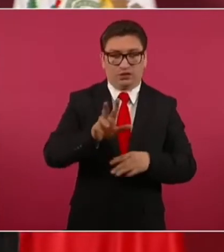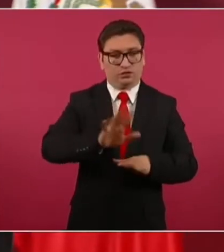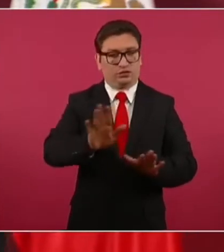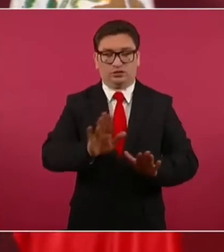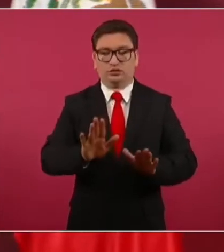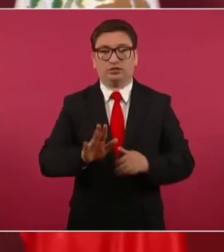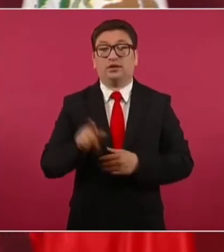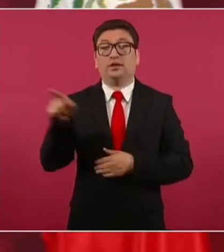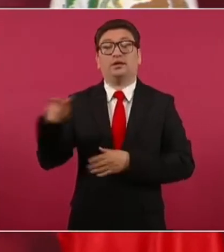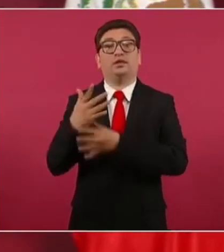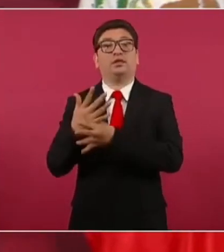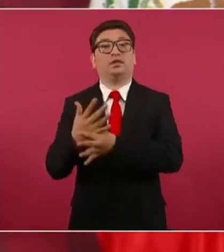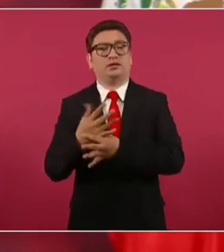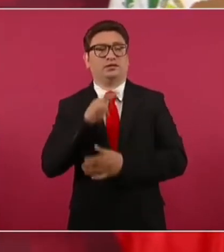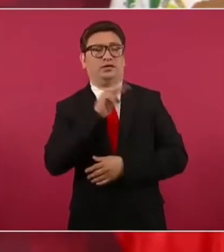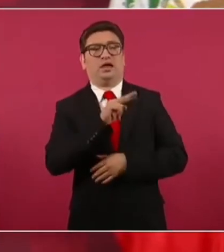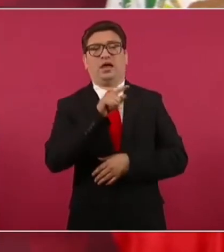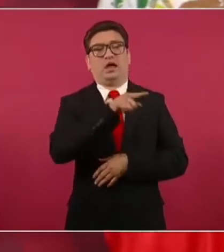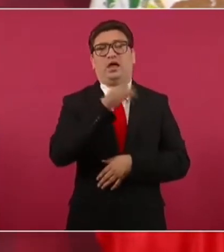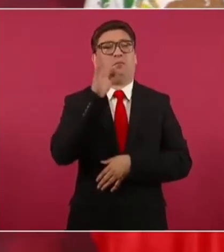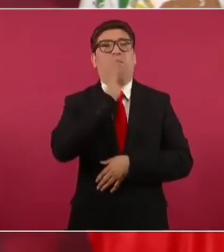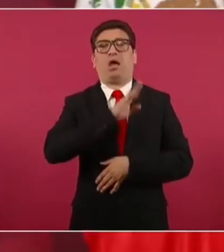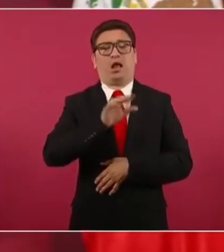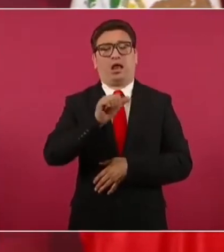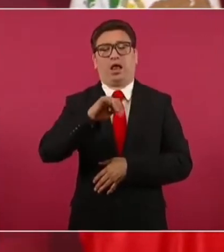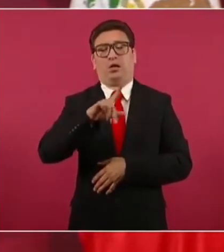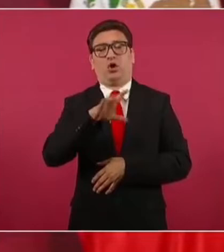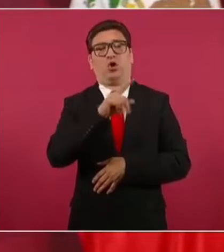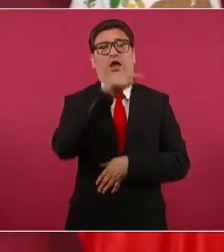ya era una situación enfermiza de mi parte.